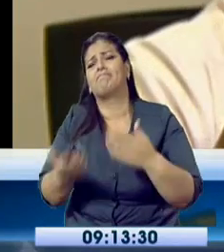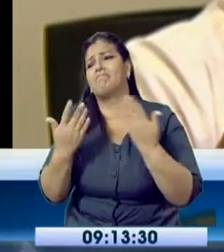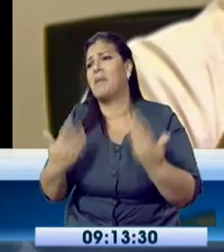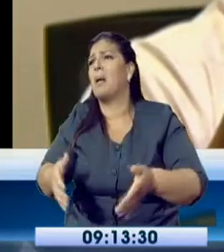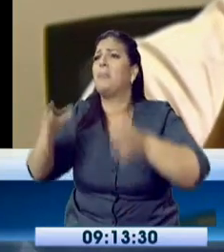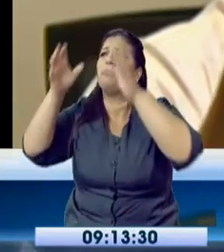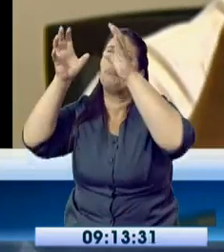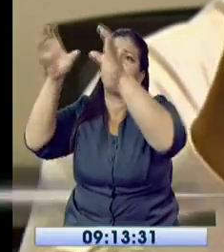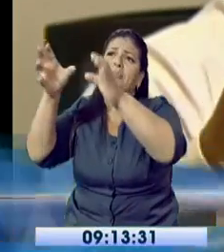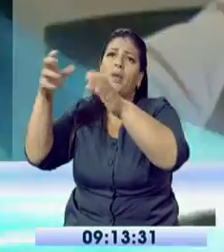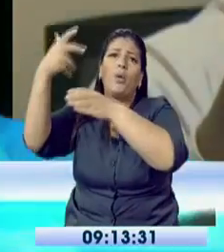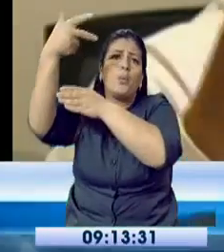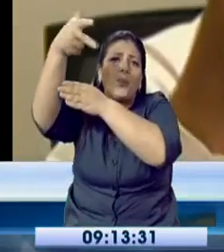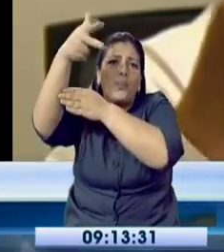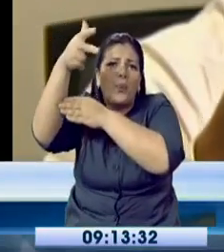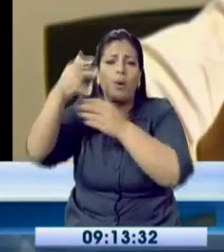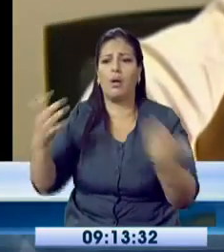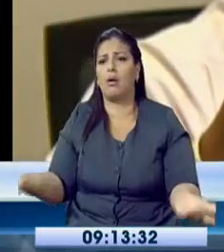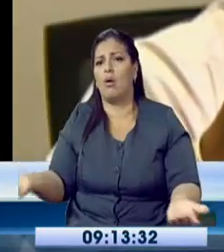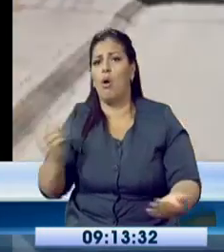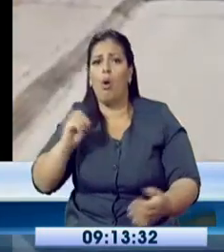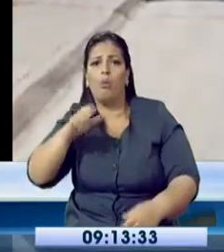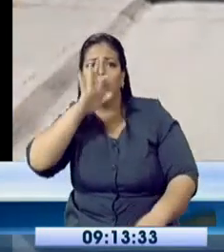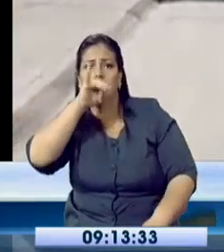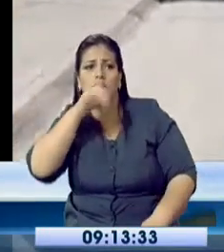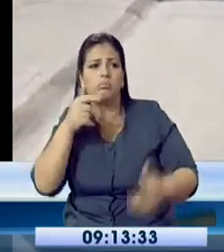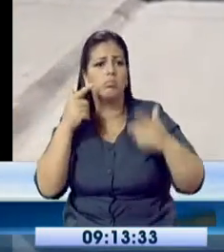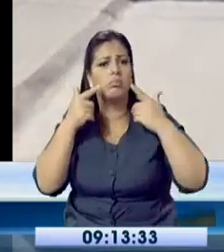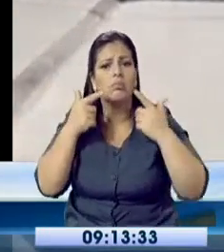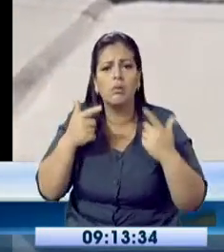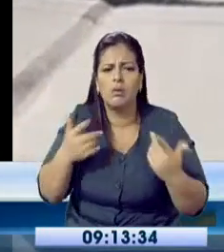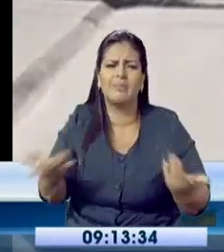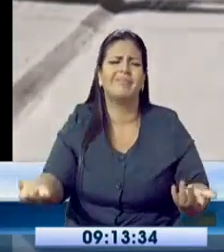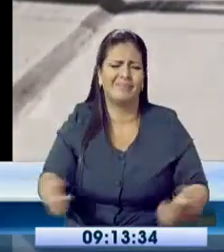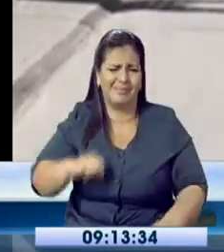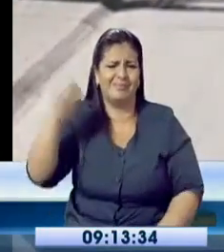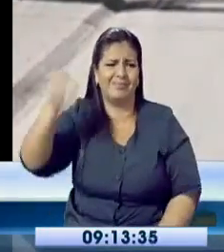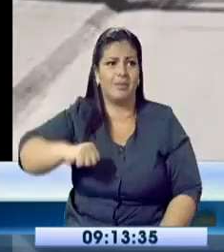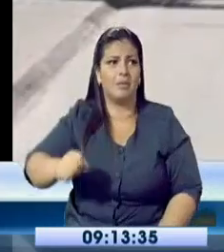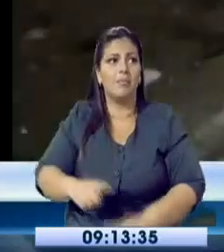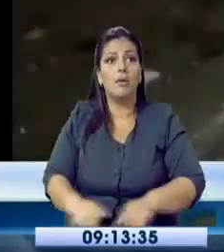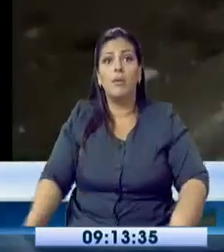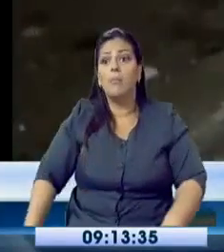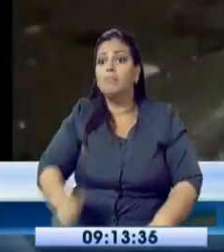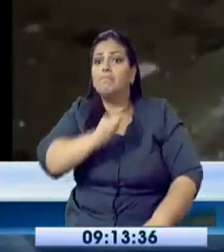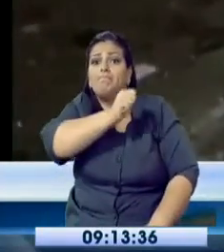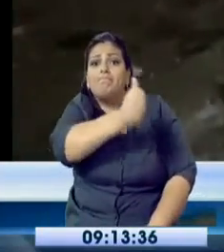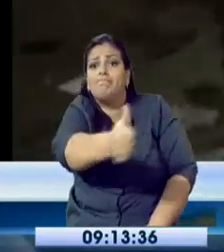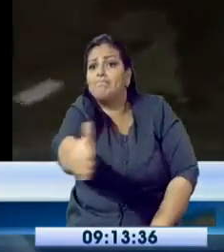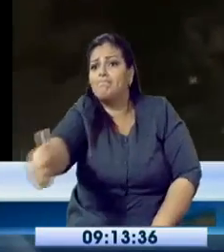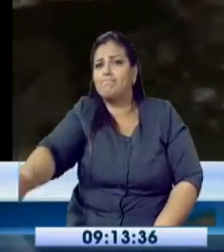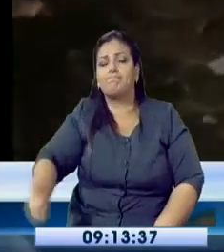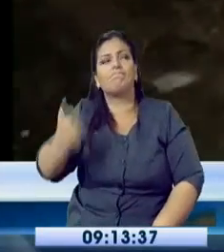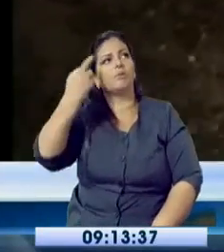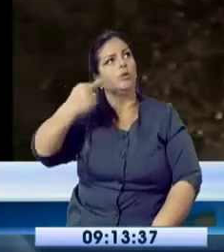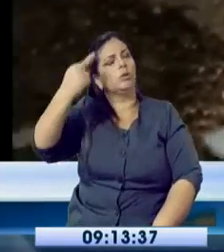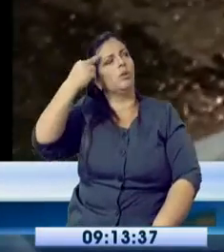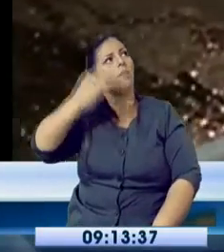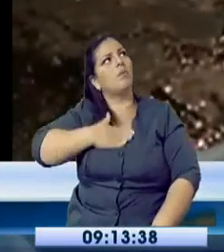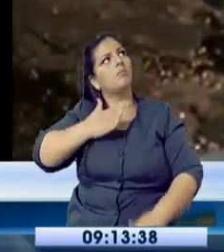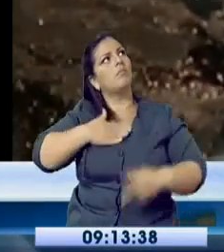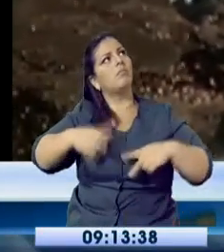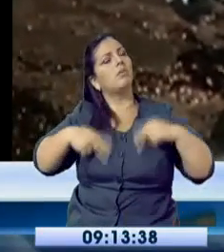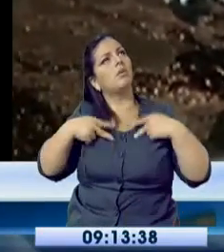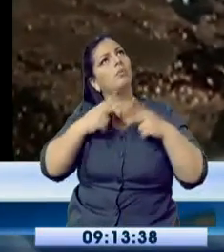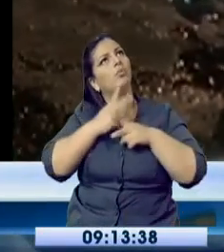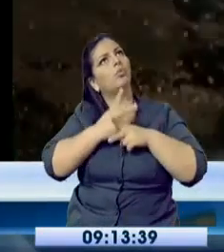poner vehículos para el patrullaje, agentes civiles, pero si el cambio no viene de la ciudadanía, lamentablemente van a seguir ocurriendo este